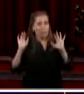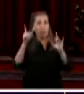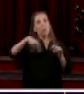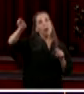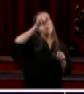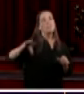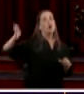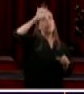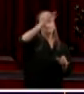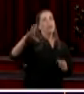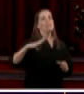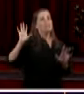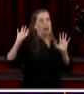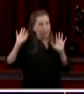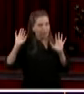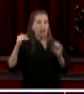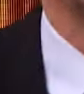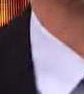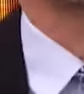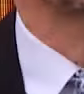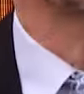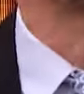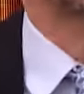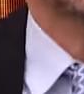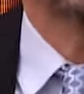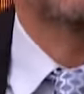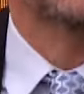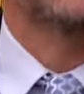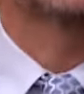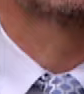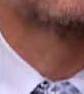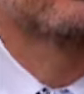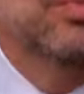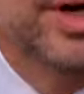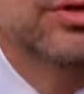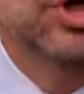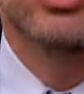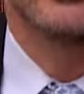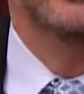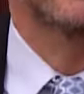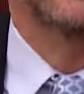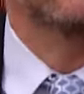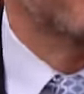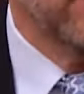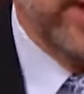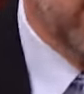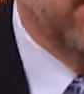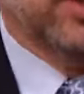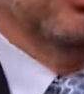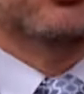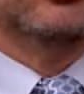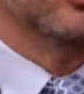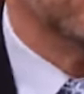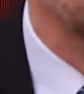el goberno le va a decir escuchame amigo yo tengo que ir a mi legislatura a que me aprueben este presupuesto y la legislatura voy a tener a